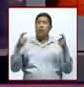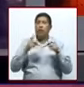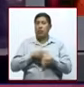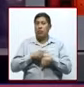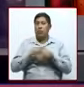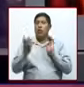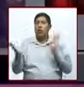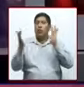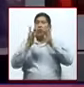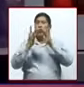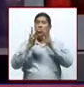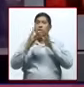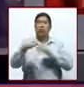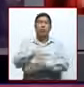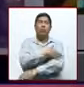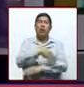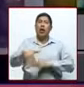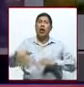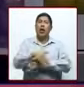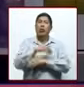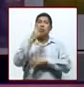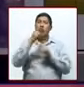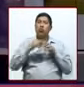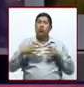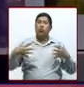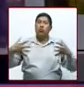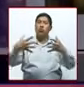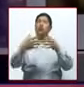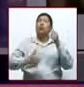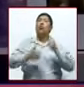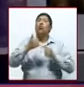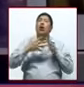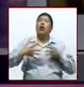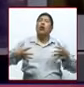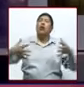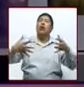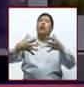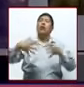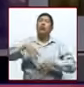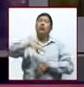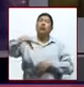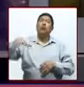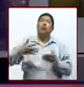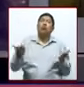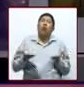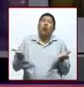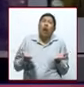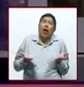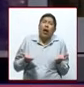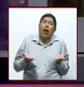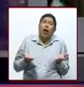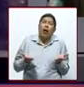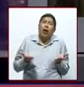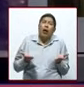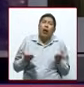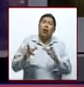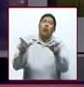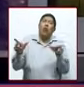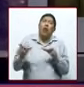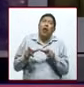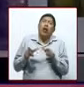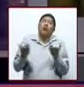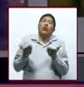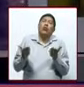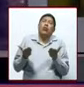Estamos con Janet Agnota, precisamente con una de las fraternidades. Jane, ¿cuál es la fraternidad? ¿En qué lugar específicamente te encuentras? Y muéstranos todos